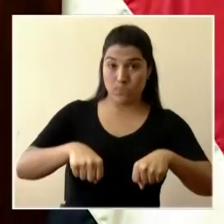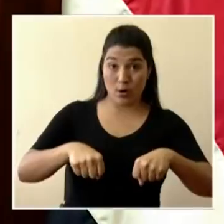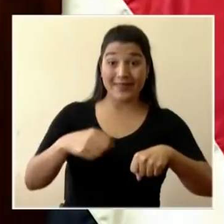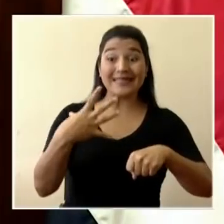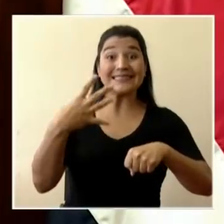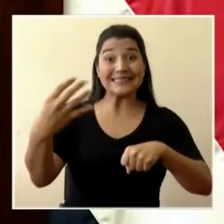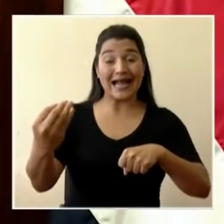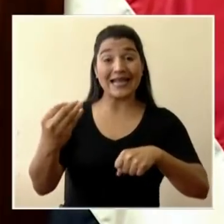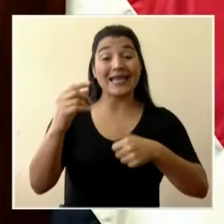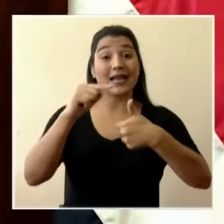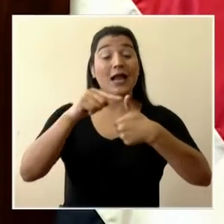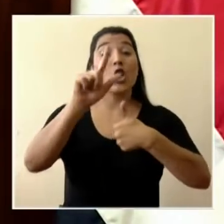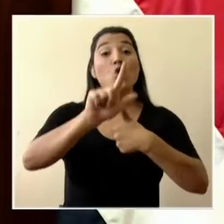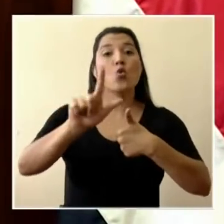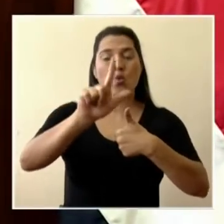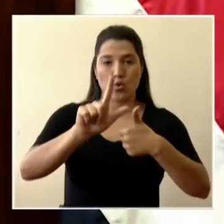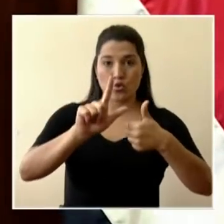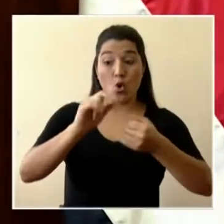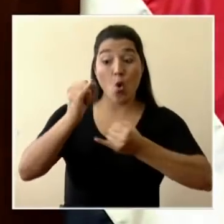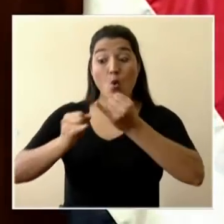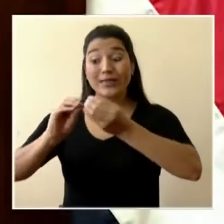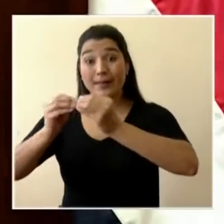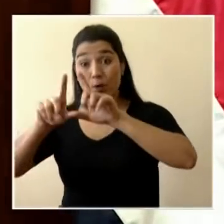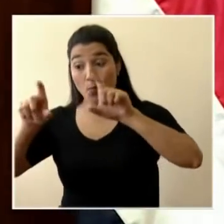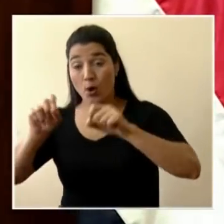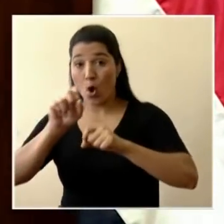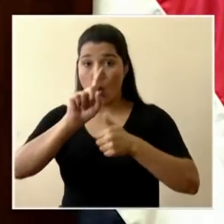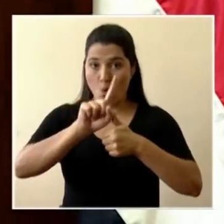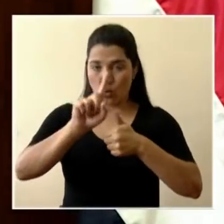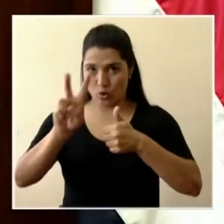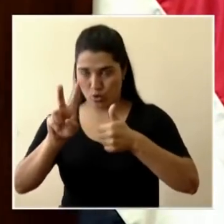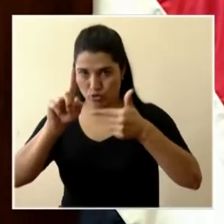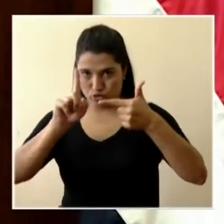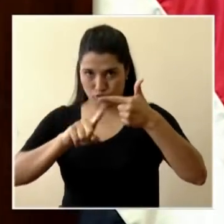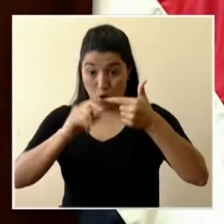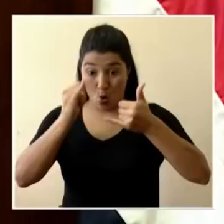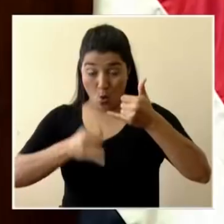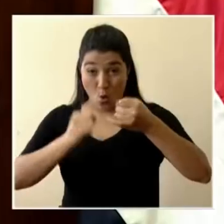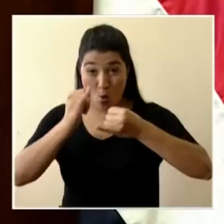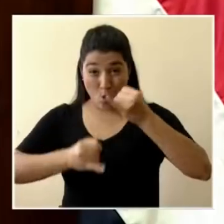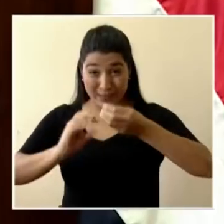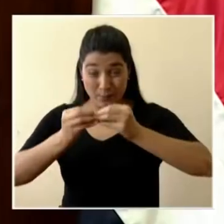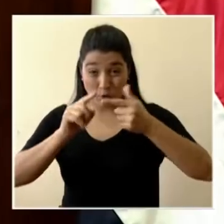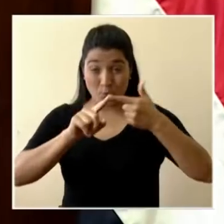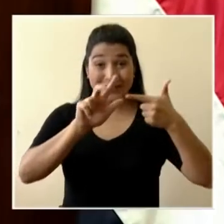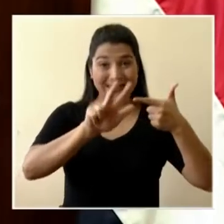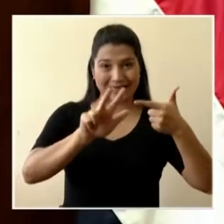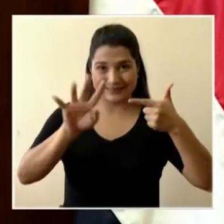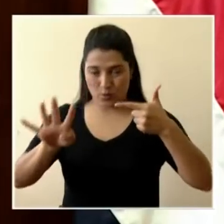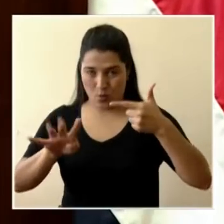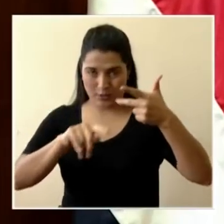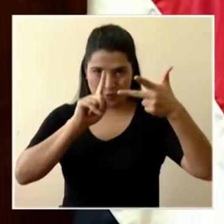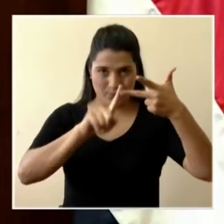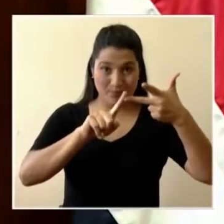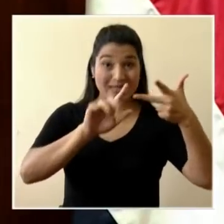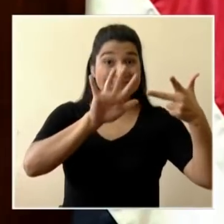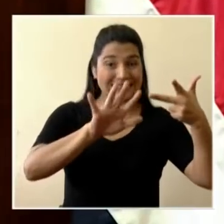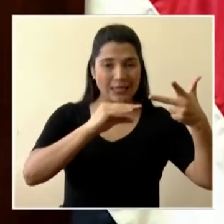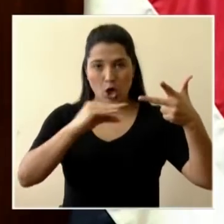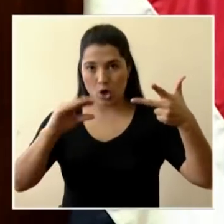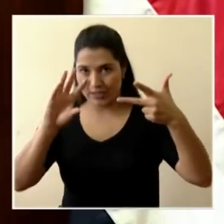el lunes las placas 1 y 2, martes 3 y 4, miércoles 5 y